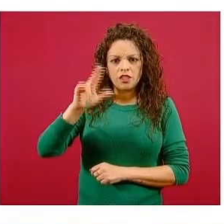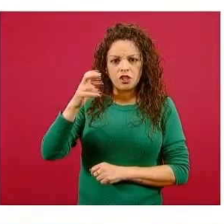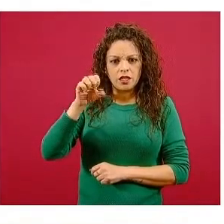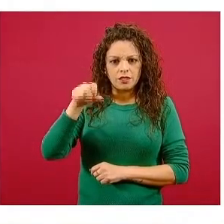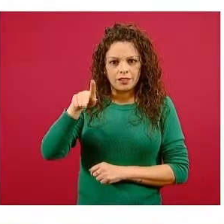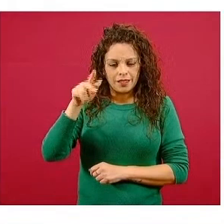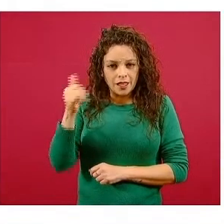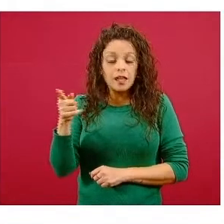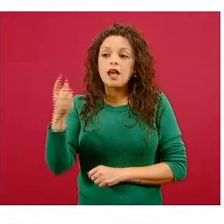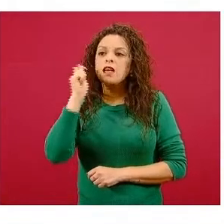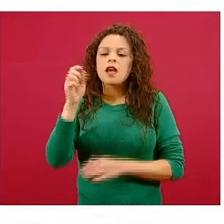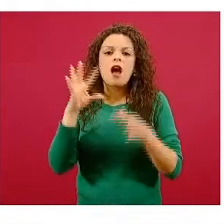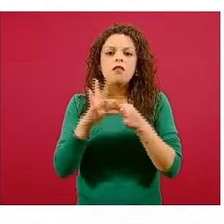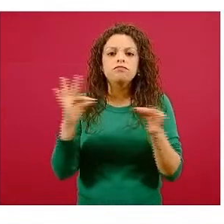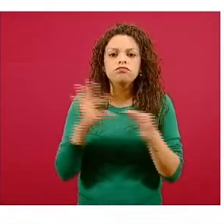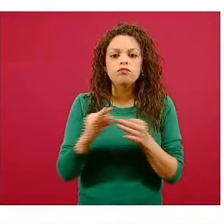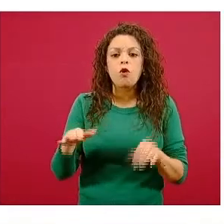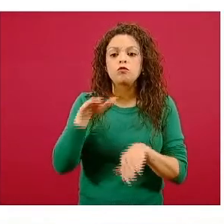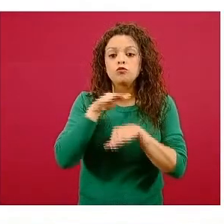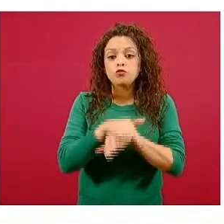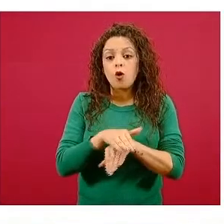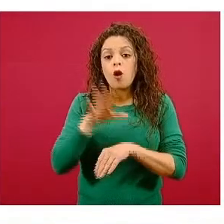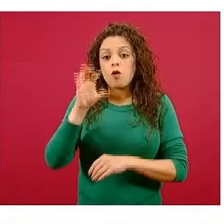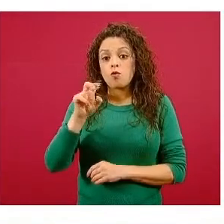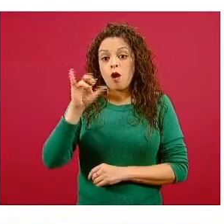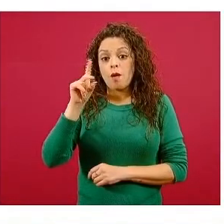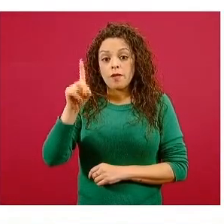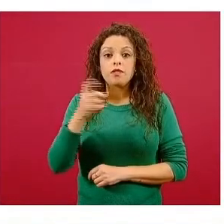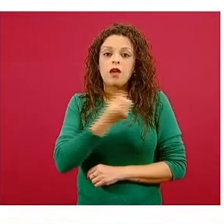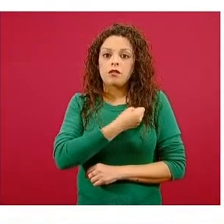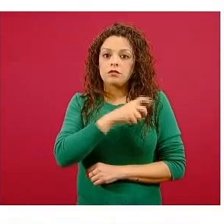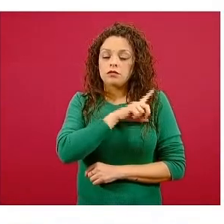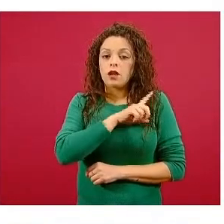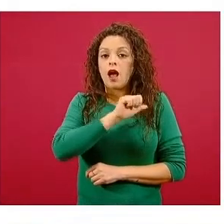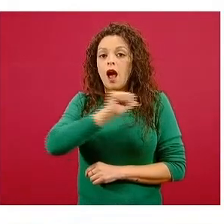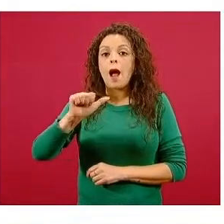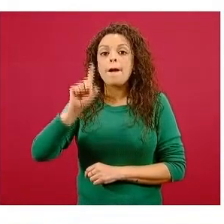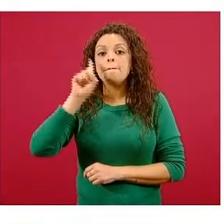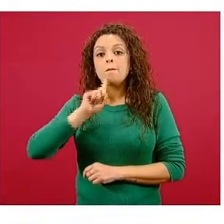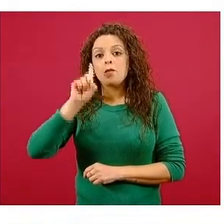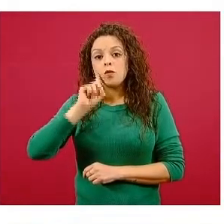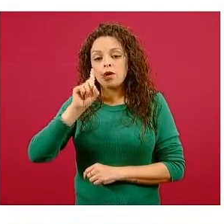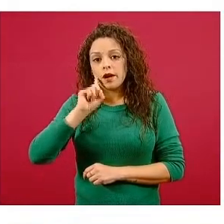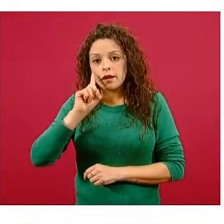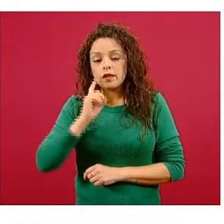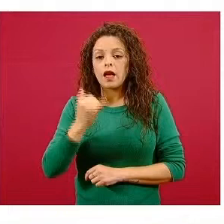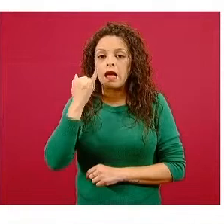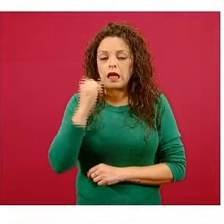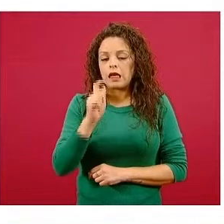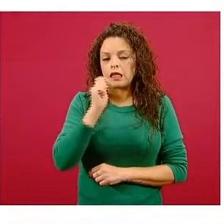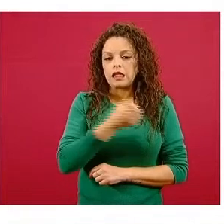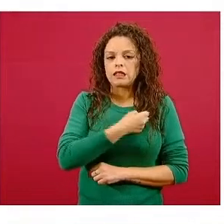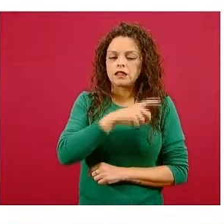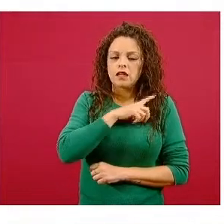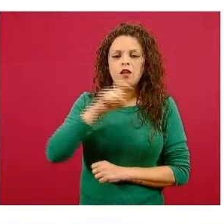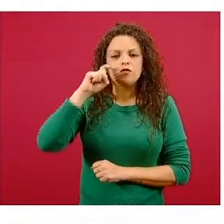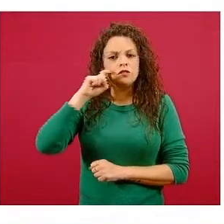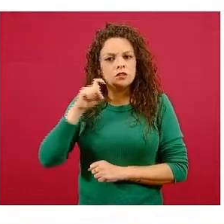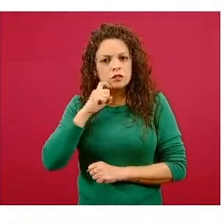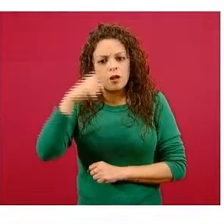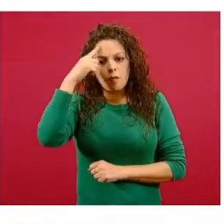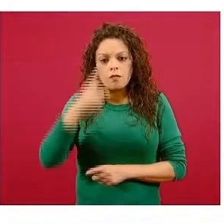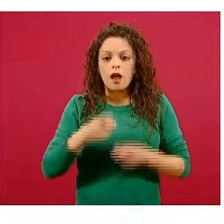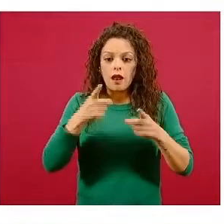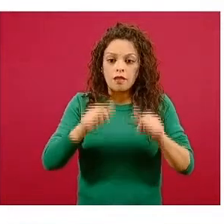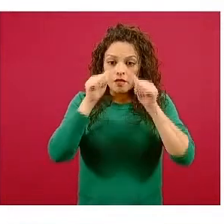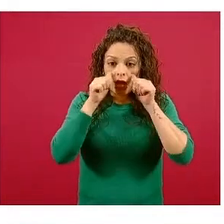que tiene COVID en la salud de las mujeres y de la salud sexual y de la atención